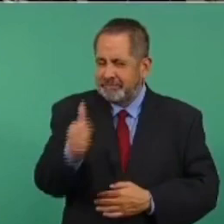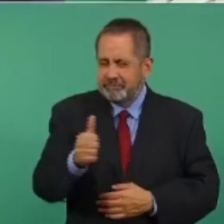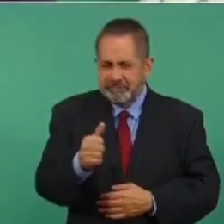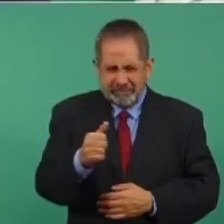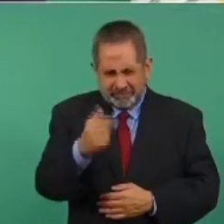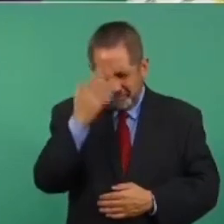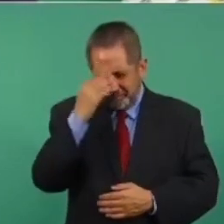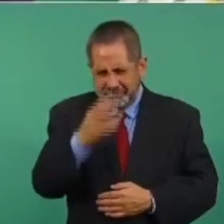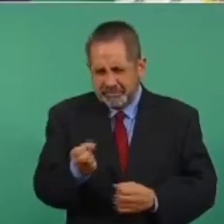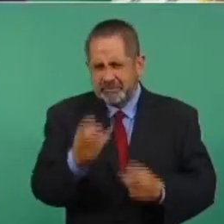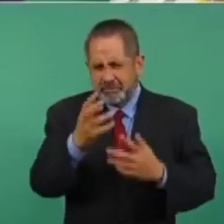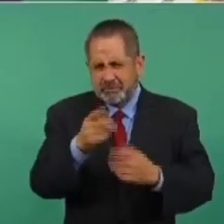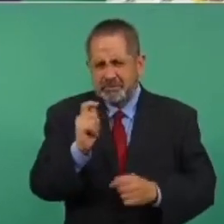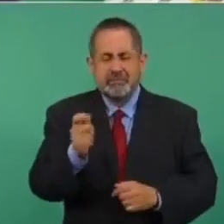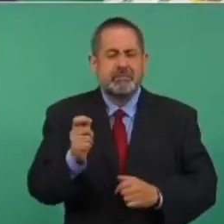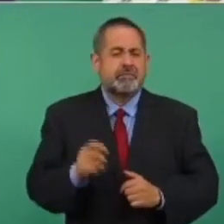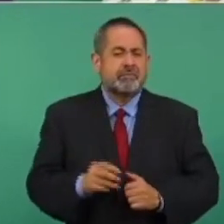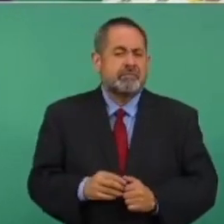logrado